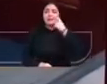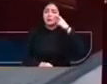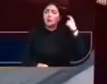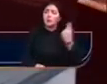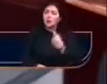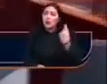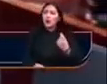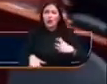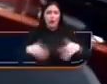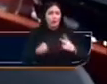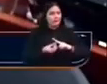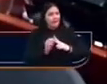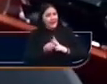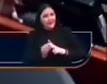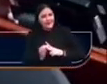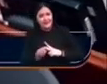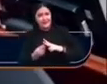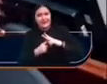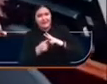buscar una herramienta.